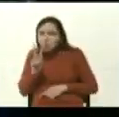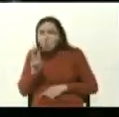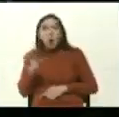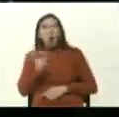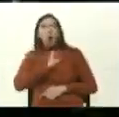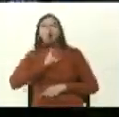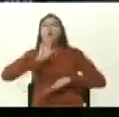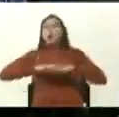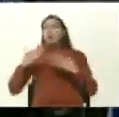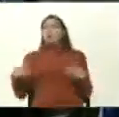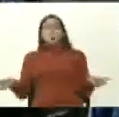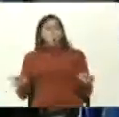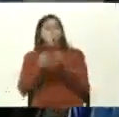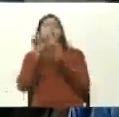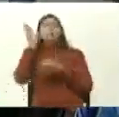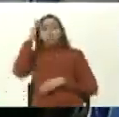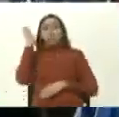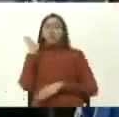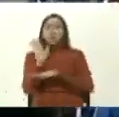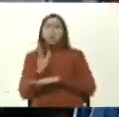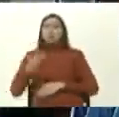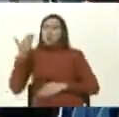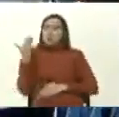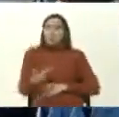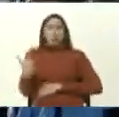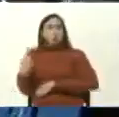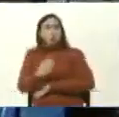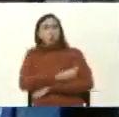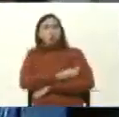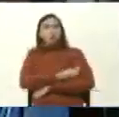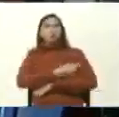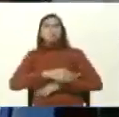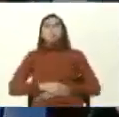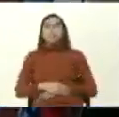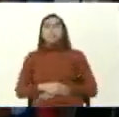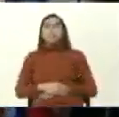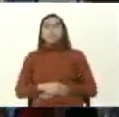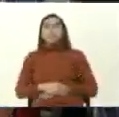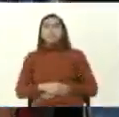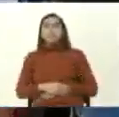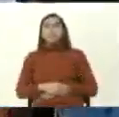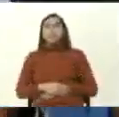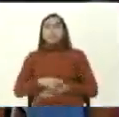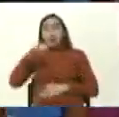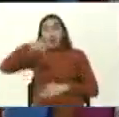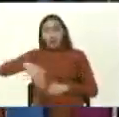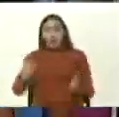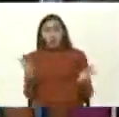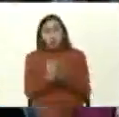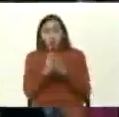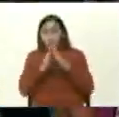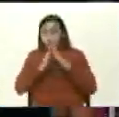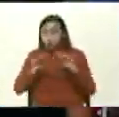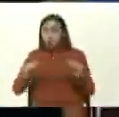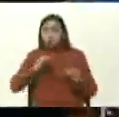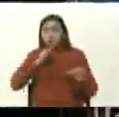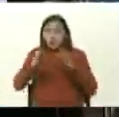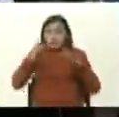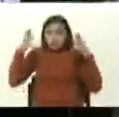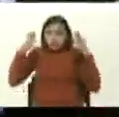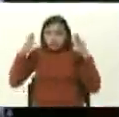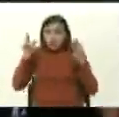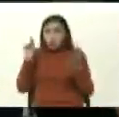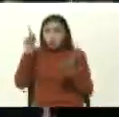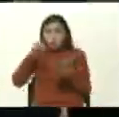contentos porque saben la importancia de este proceso de vacunación, que en esta escuela, así como en todas, se les explica cuando